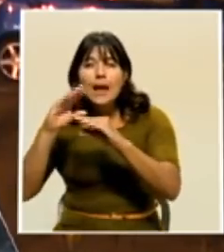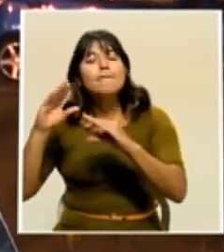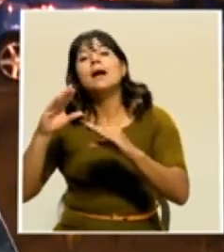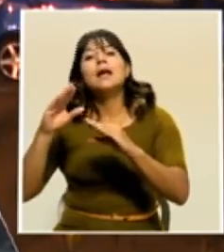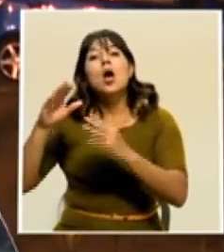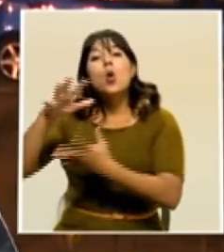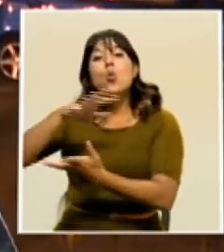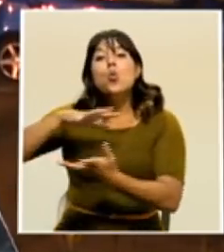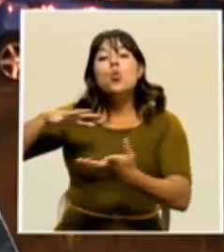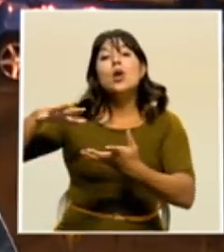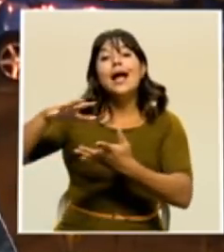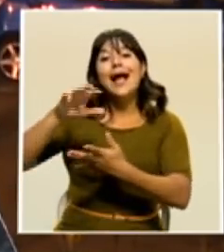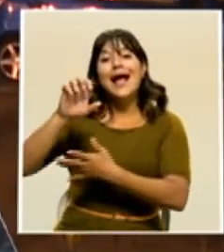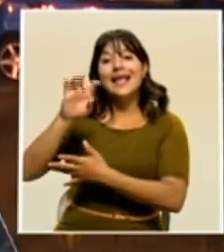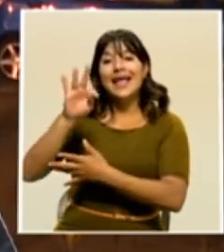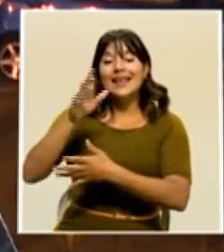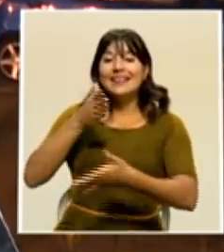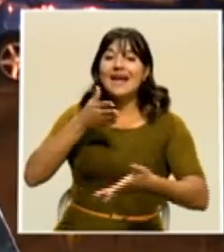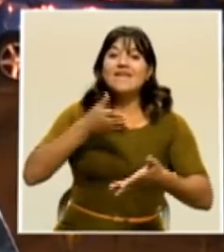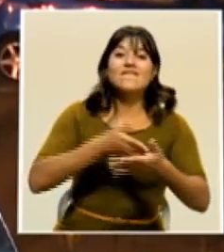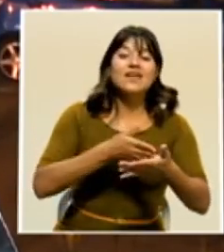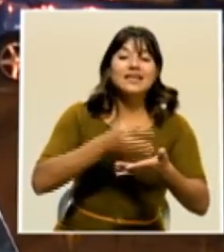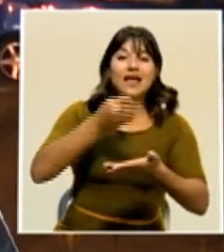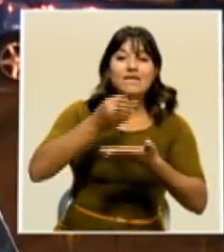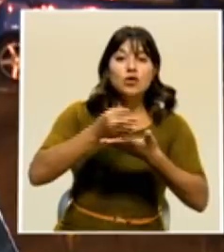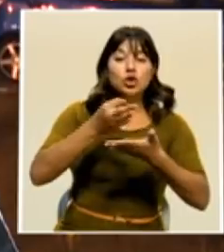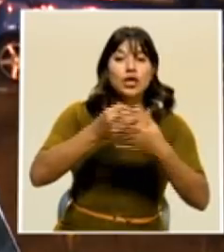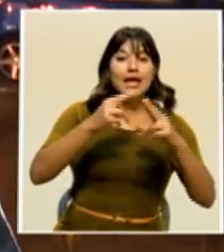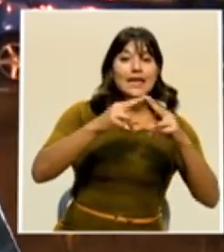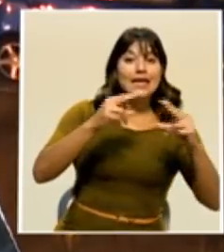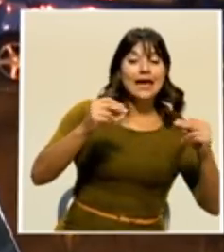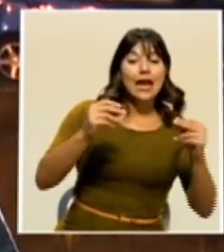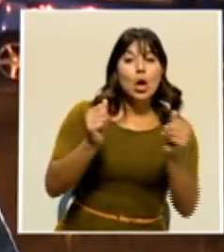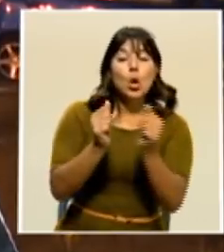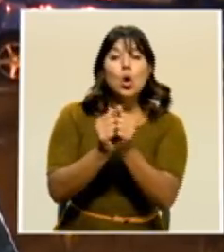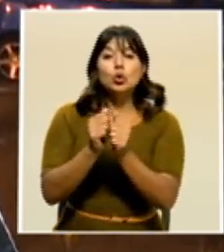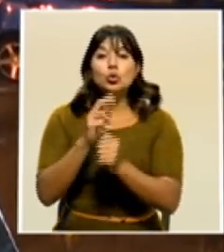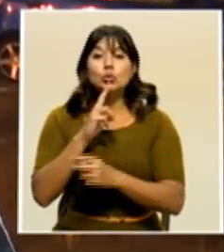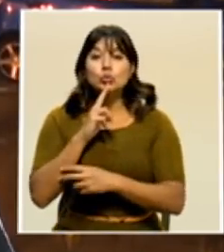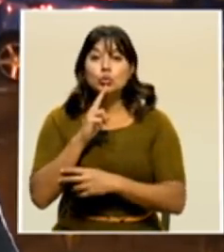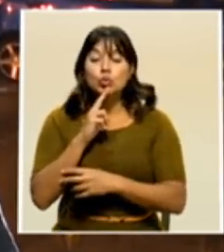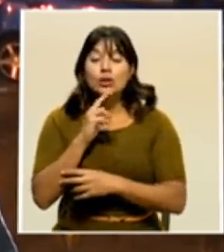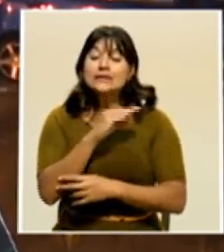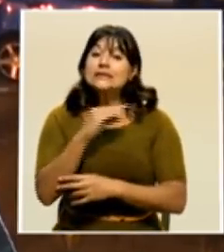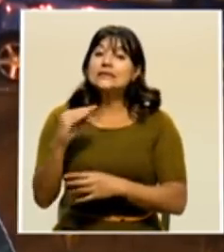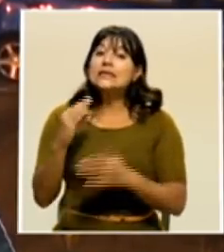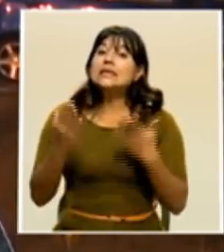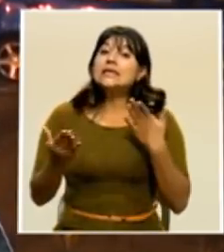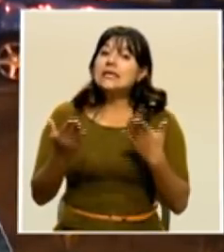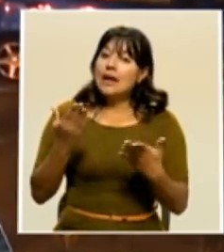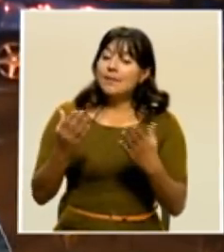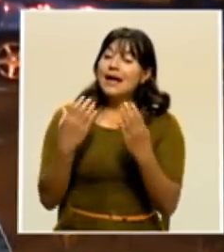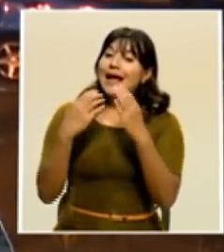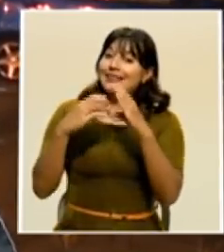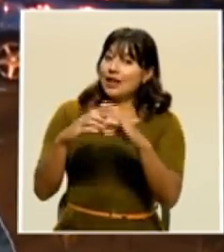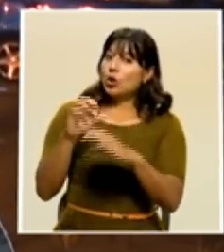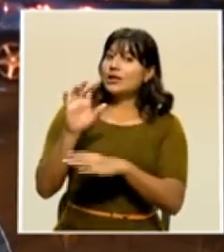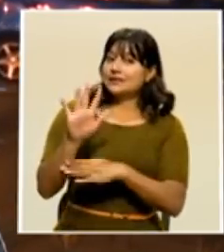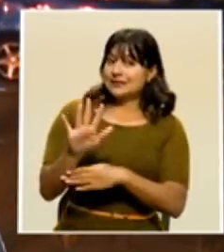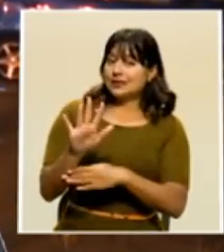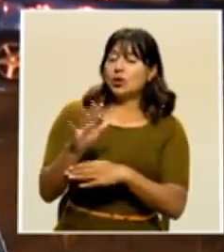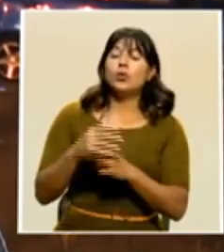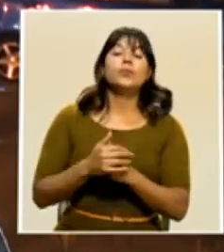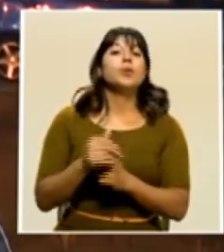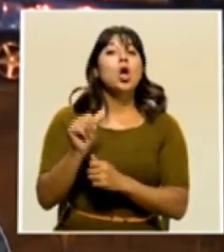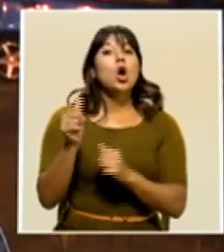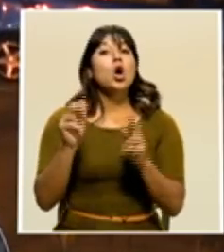huracán ETA estaría tocando tierra en la frontera entre Nicaragua y Honduras y posiblemente categoría 5. Otro tema